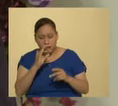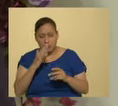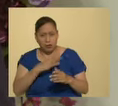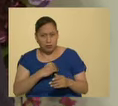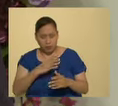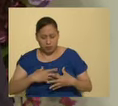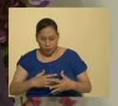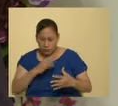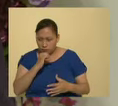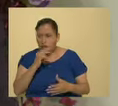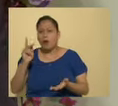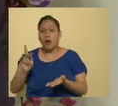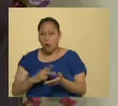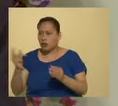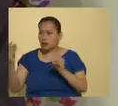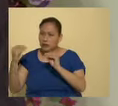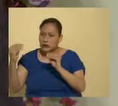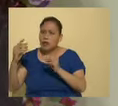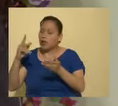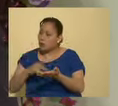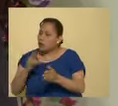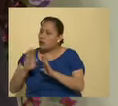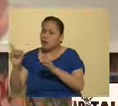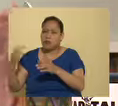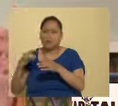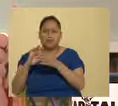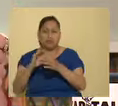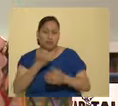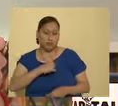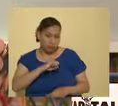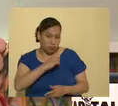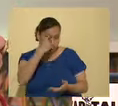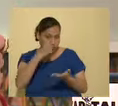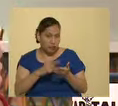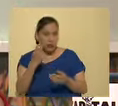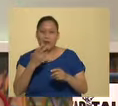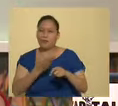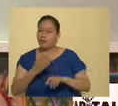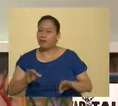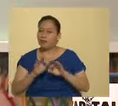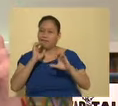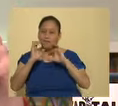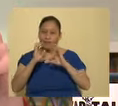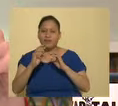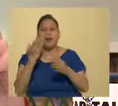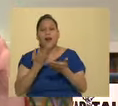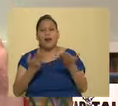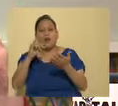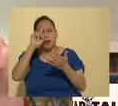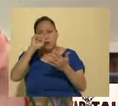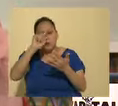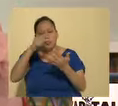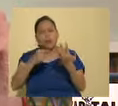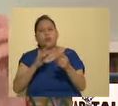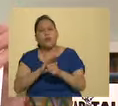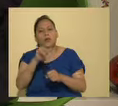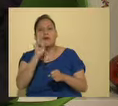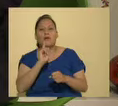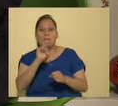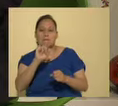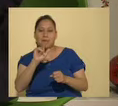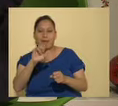en definitiva hay que renegociar para seguir generando una relación sana, ¿no? Es muy importante la comunicación, así que vamos a ver qué recomendaciones nos tiene